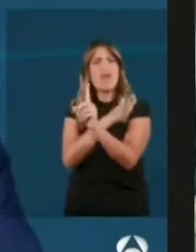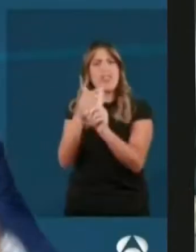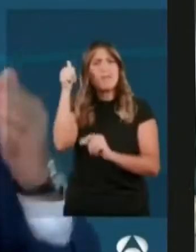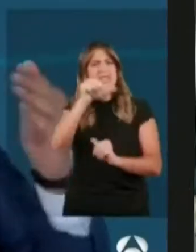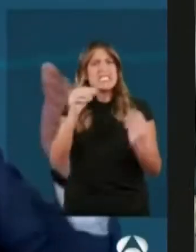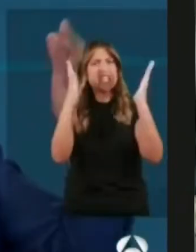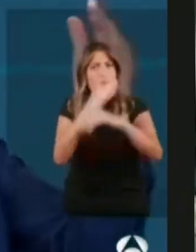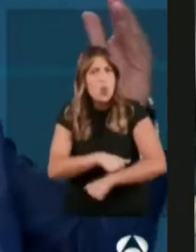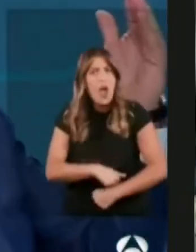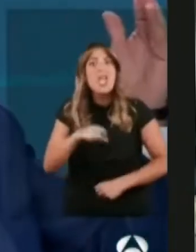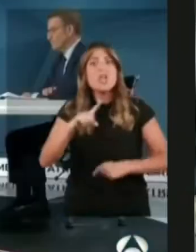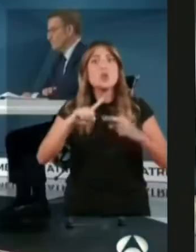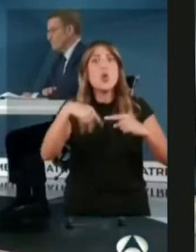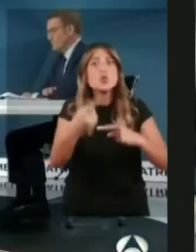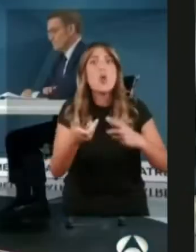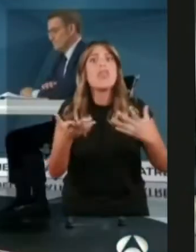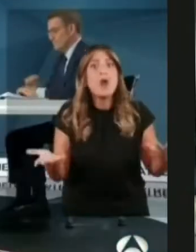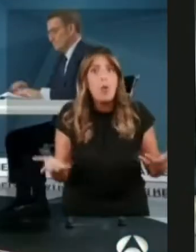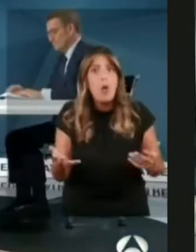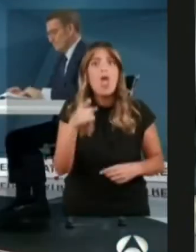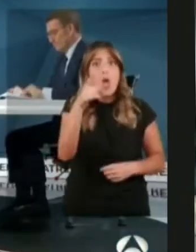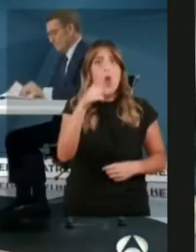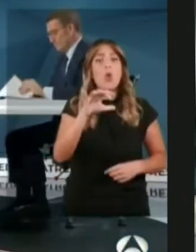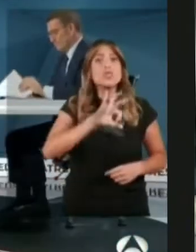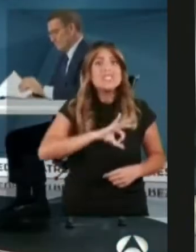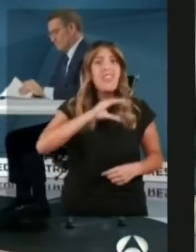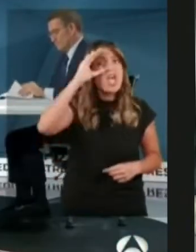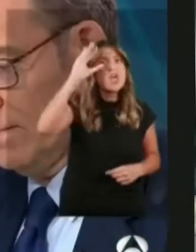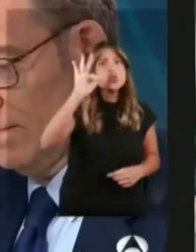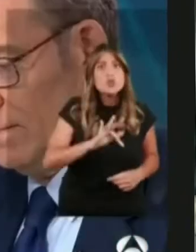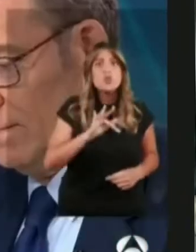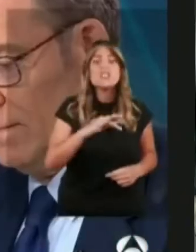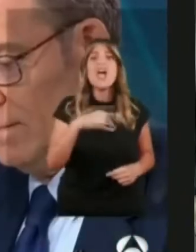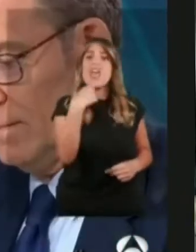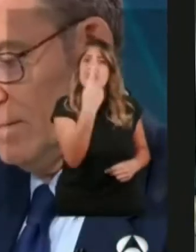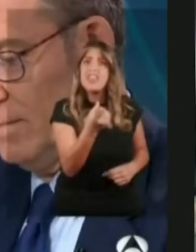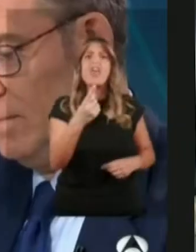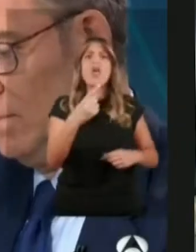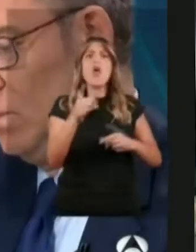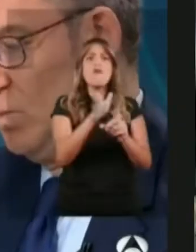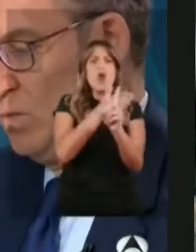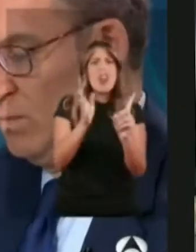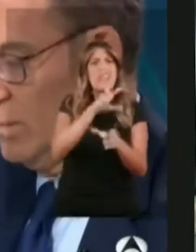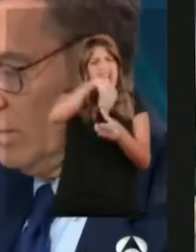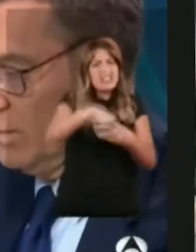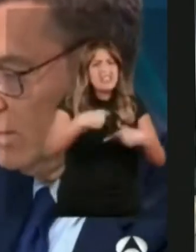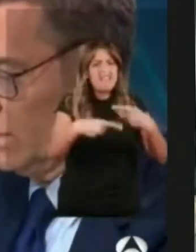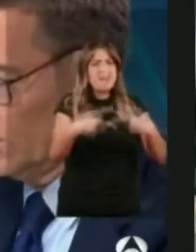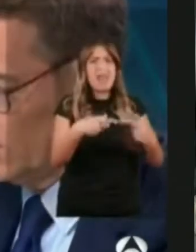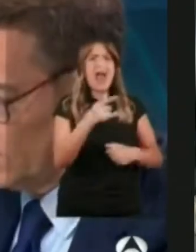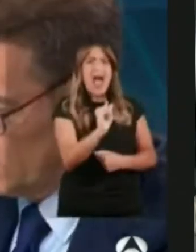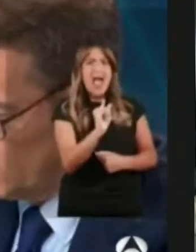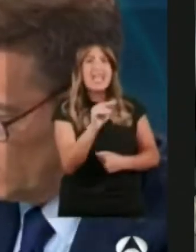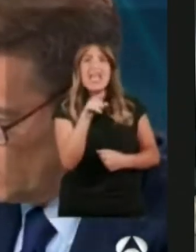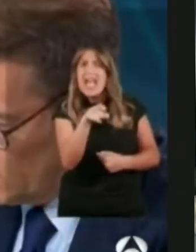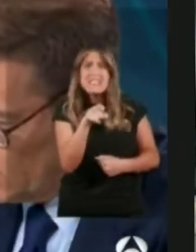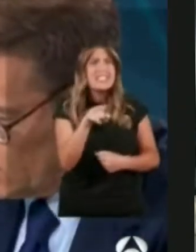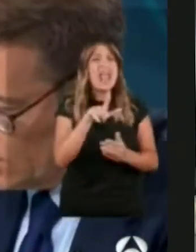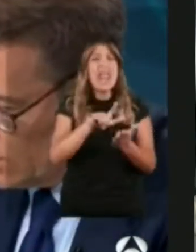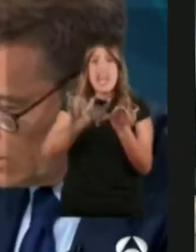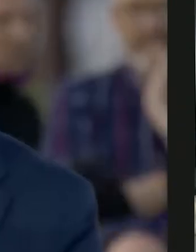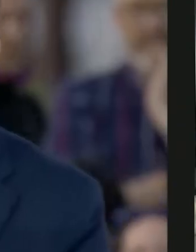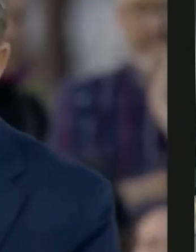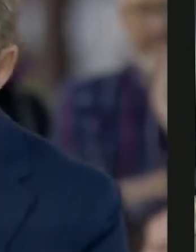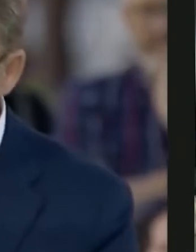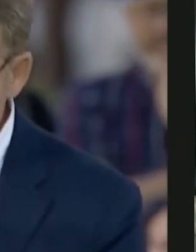Dentro de todo fue habitual. Lo que hay es mucha tensión y hay mucha contención para